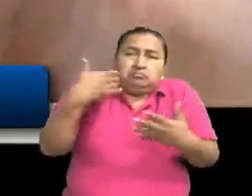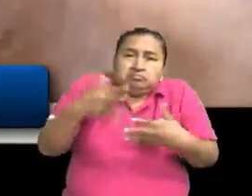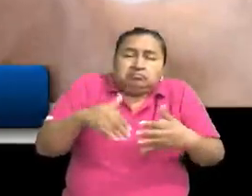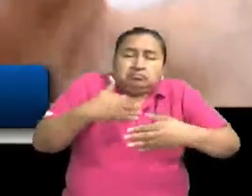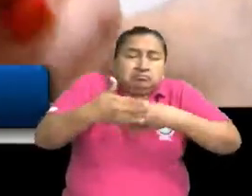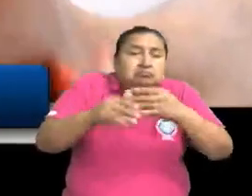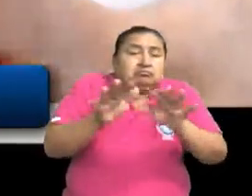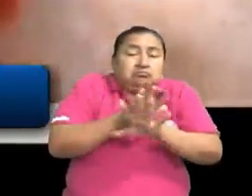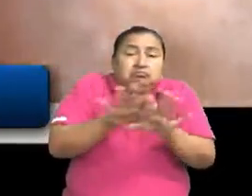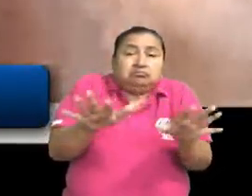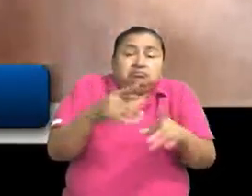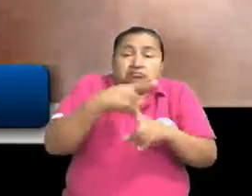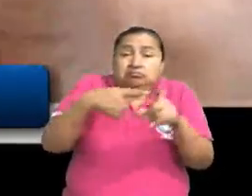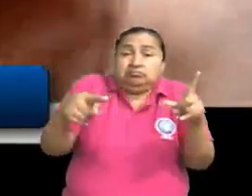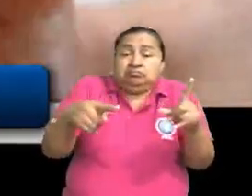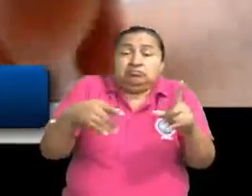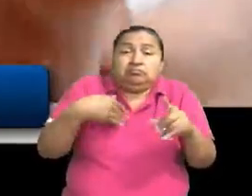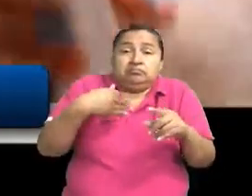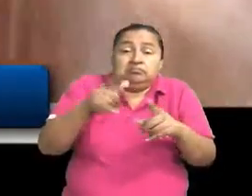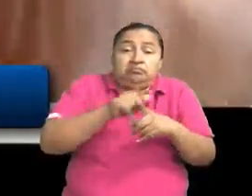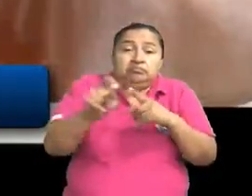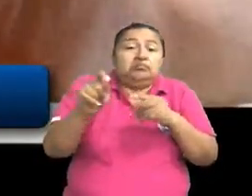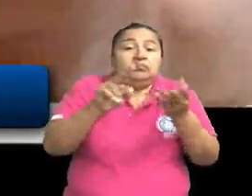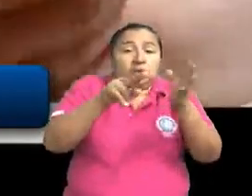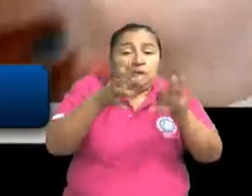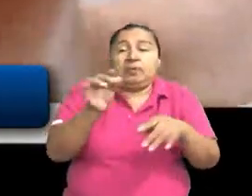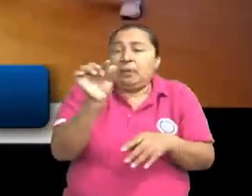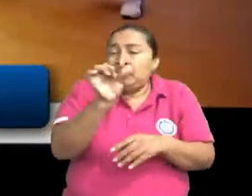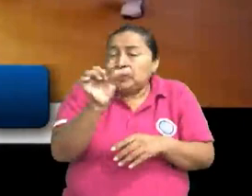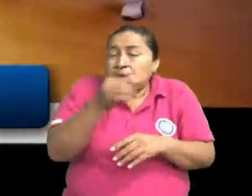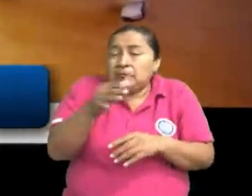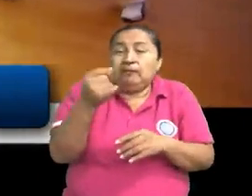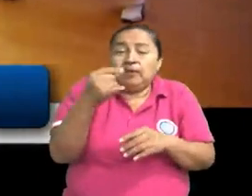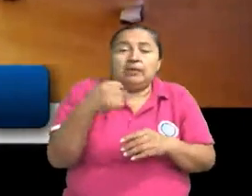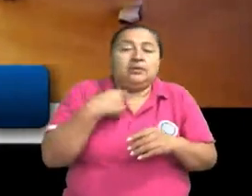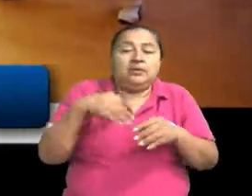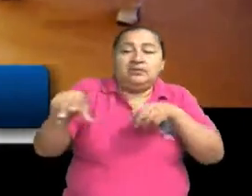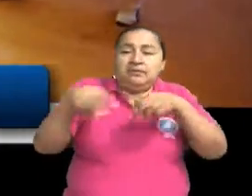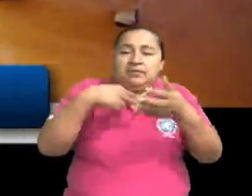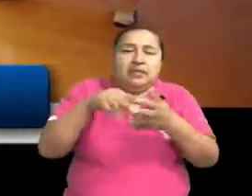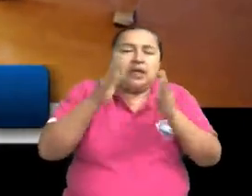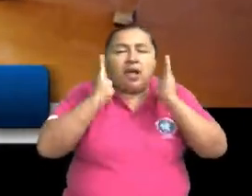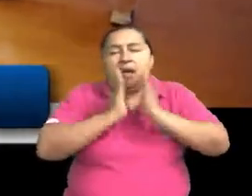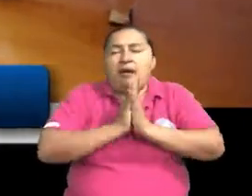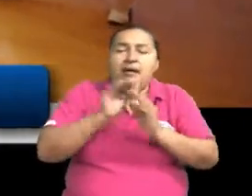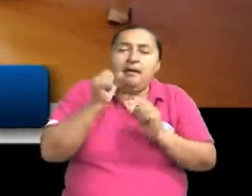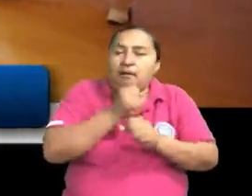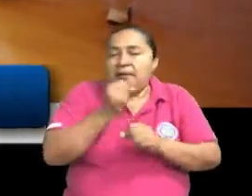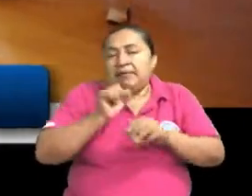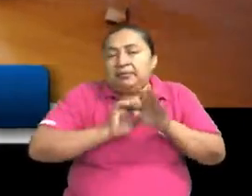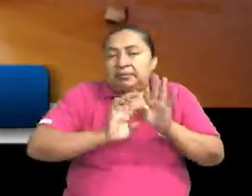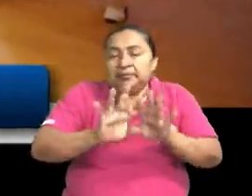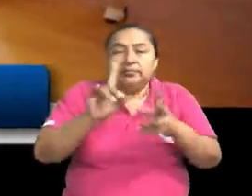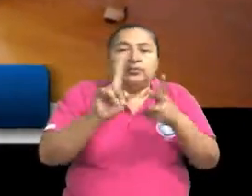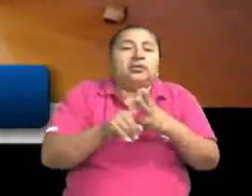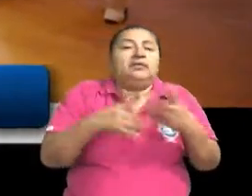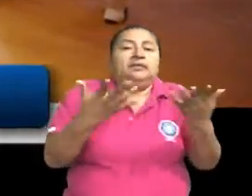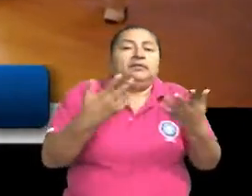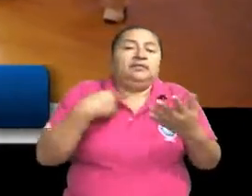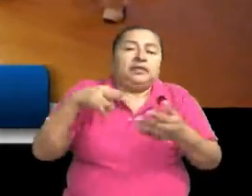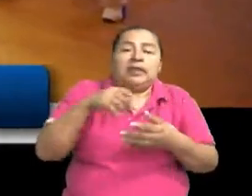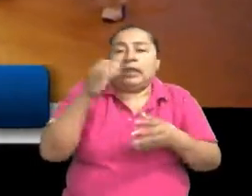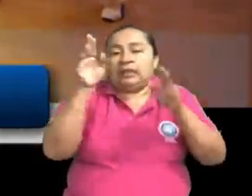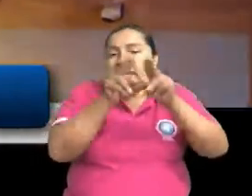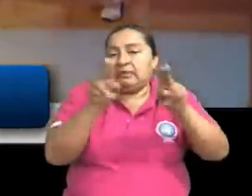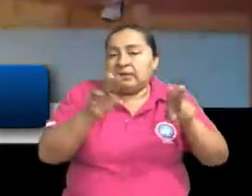la mitad del, más de la mitad del mes de noviembre. Del noviembre, ya 22. Ya vienen las fiestas de la gritería, vienen las fiestas de la